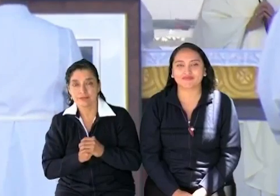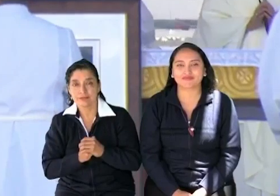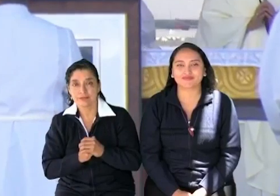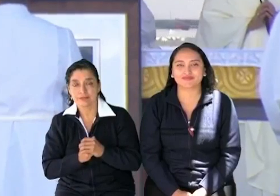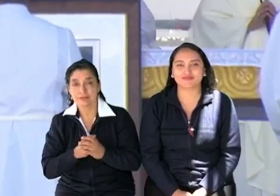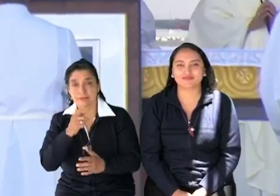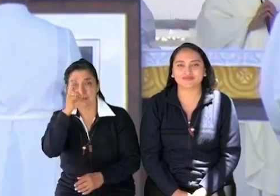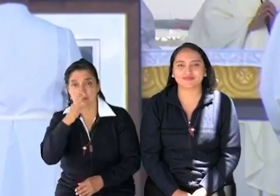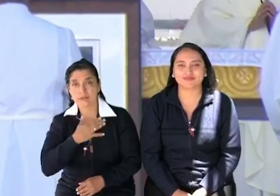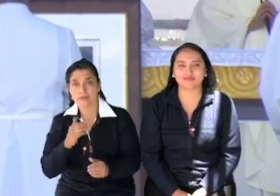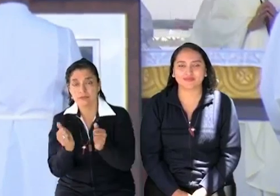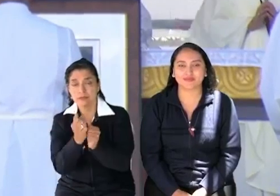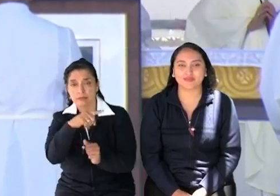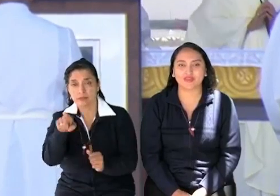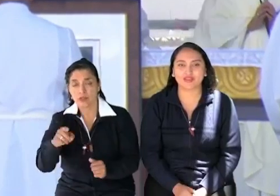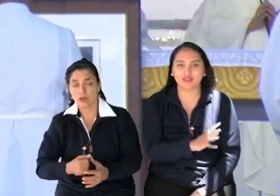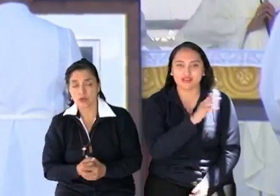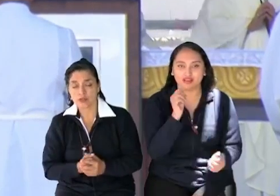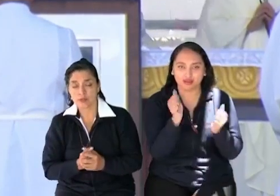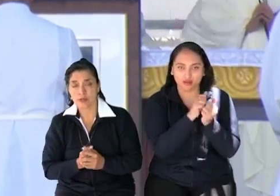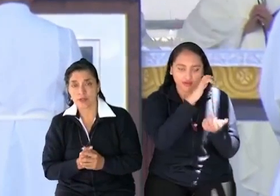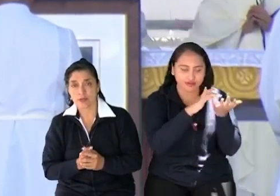El Señor está con ustedes.